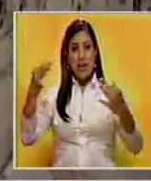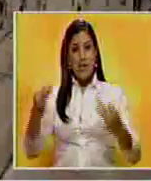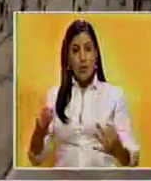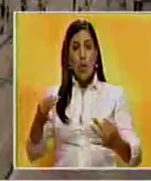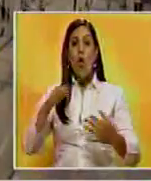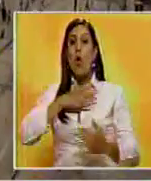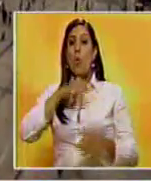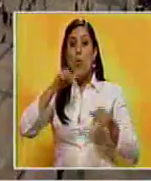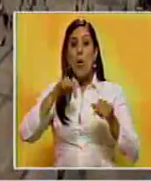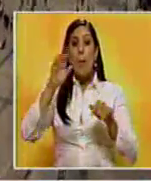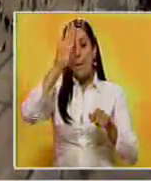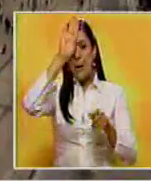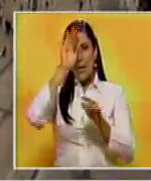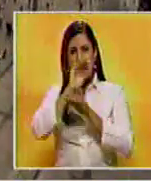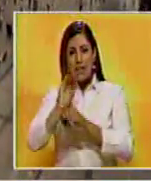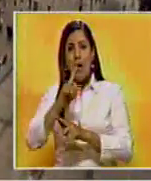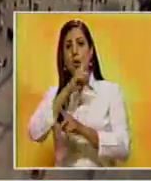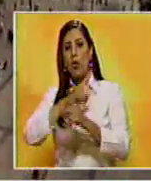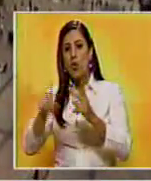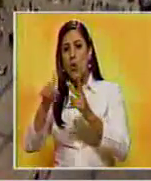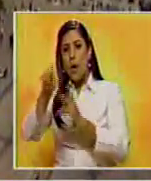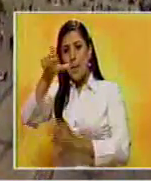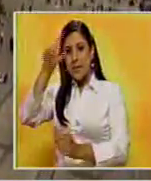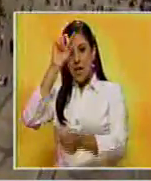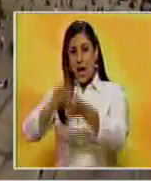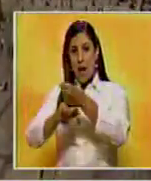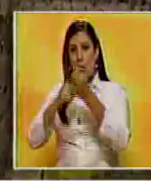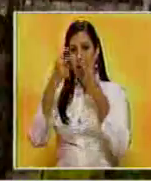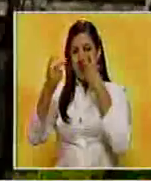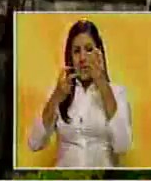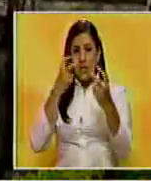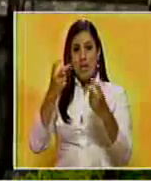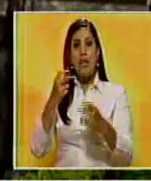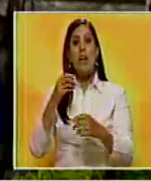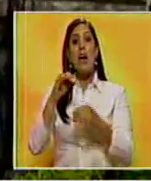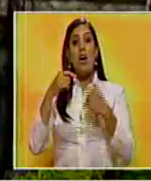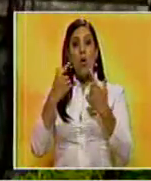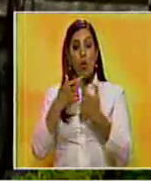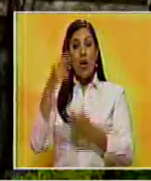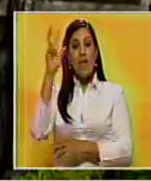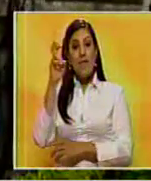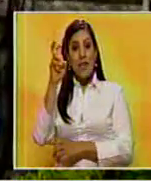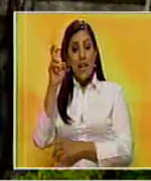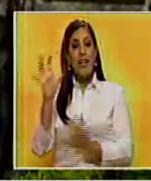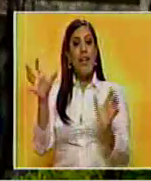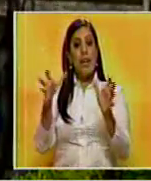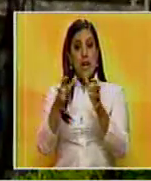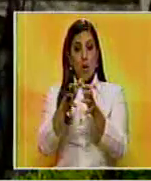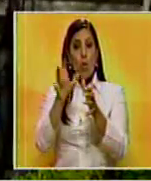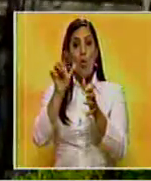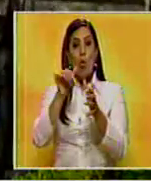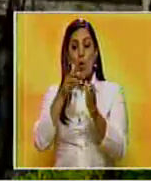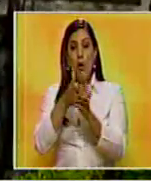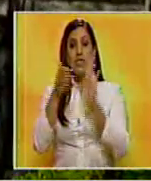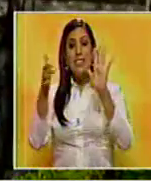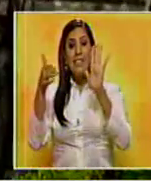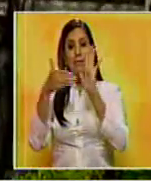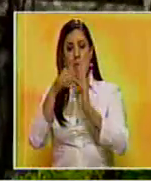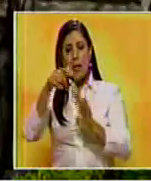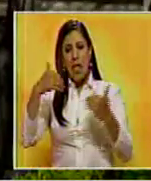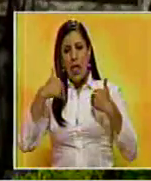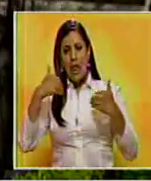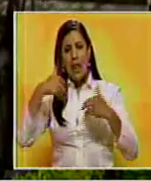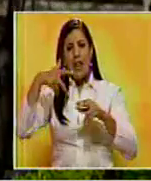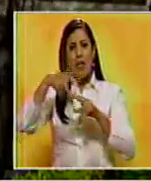no solamente al Papa, pero también a todos los fieles que van a ir a verlo. Estará en Villavicencio el viernes, se reunirá allí con 6.000 víctimas